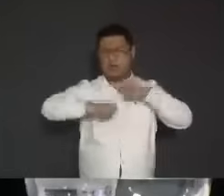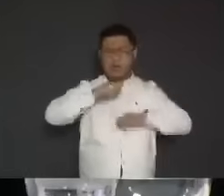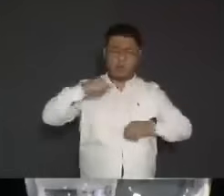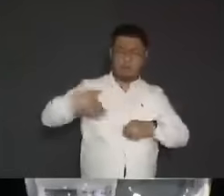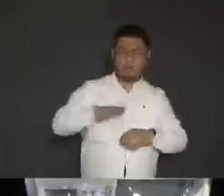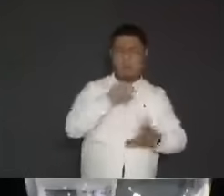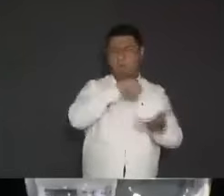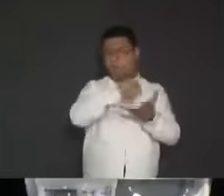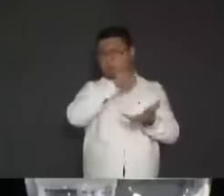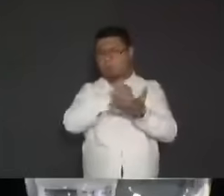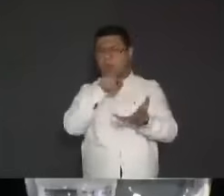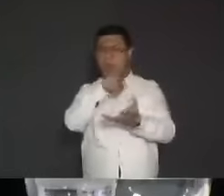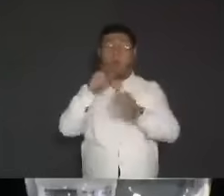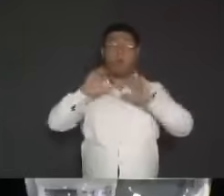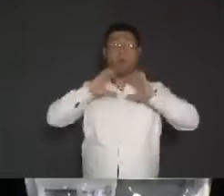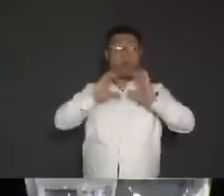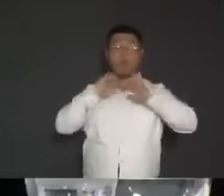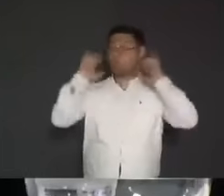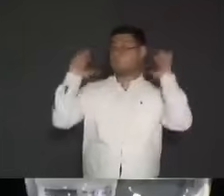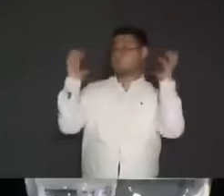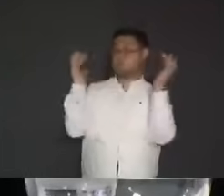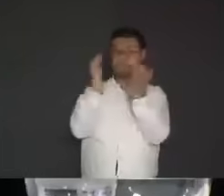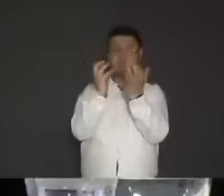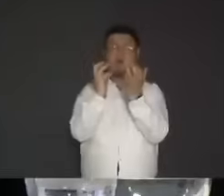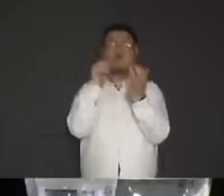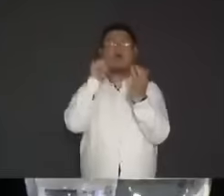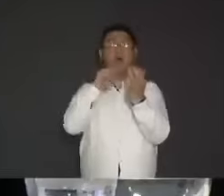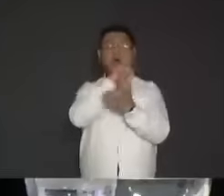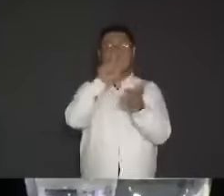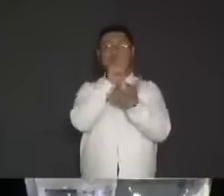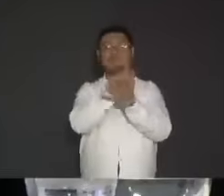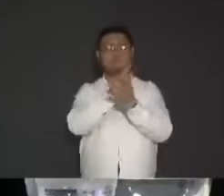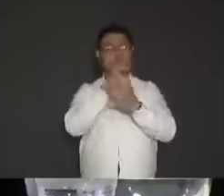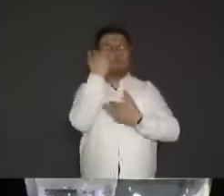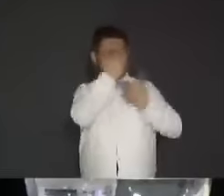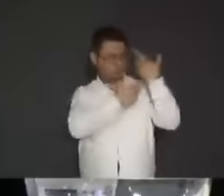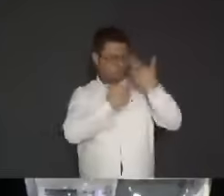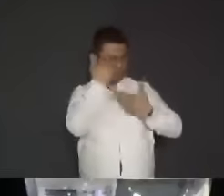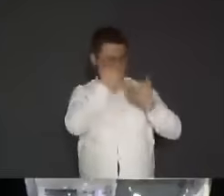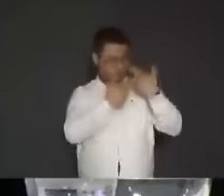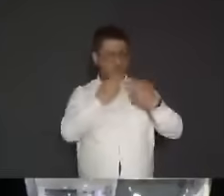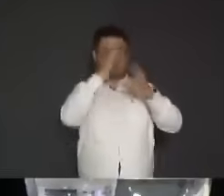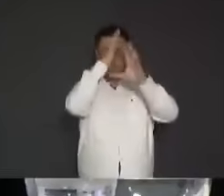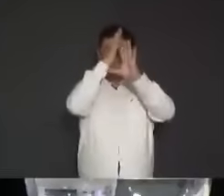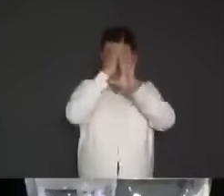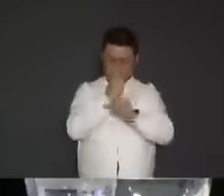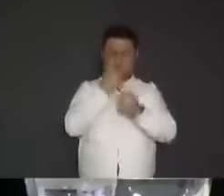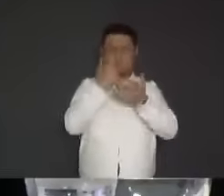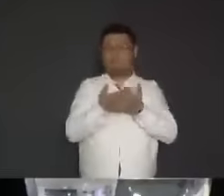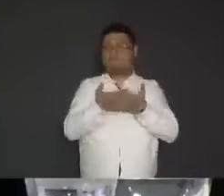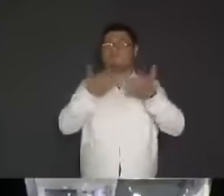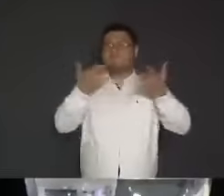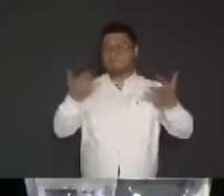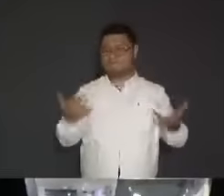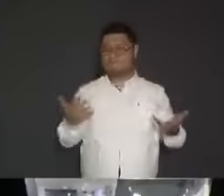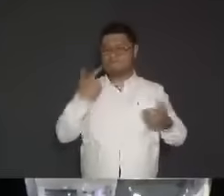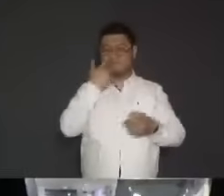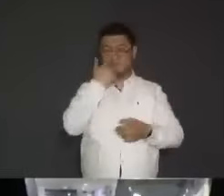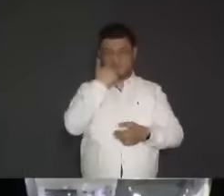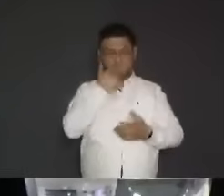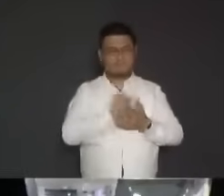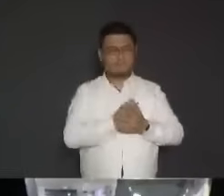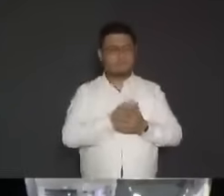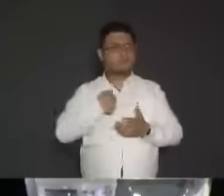respetando las normas del medio ambiente existentes, previa revisión y actualización. Pondremos